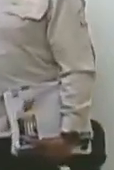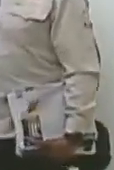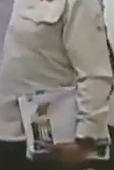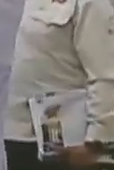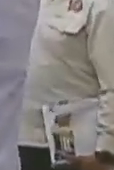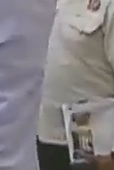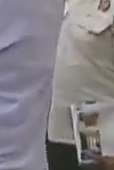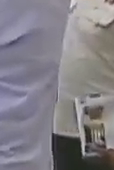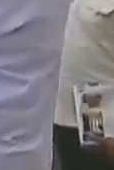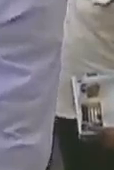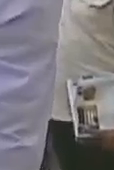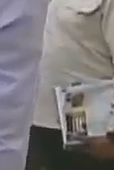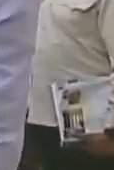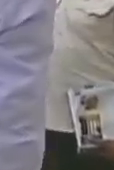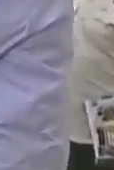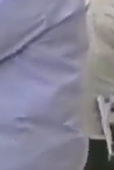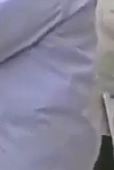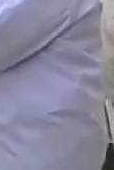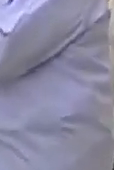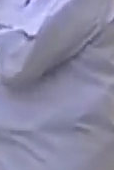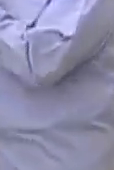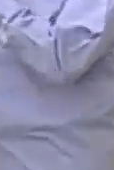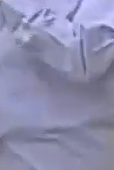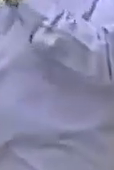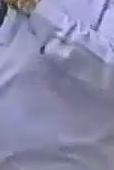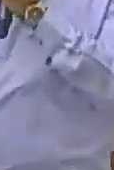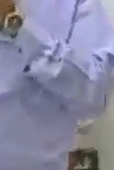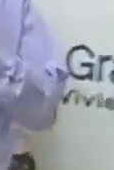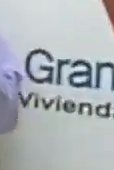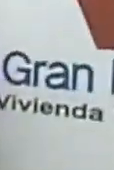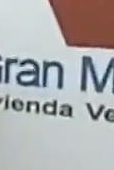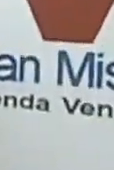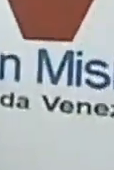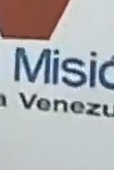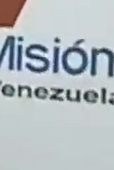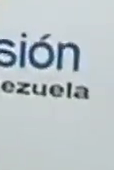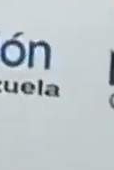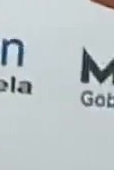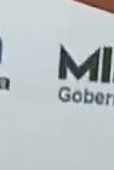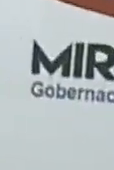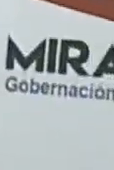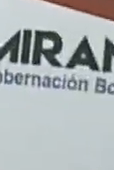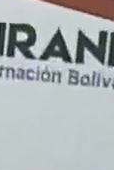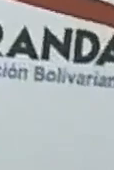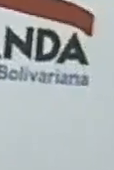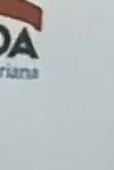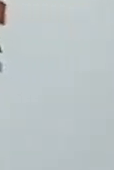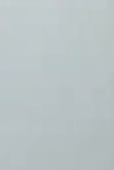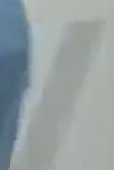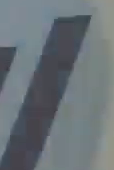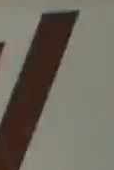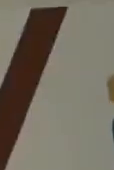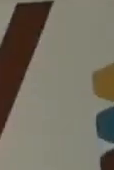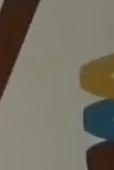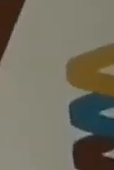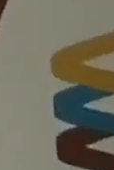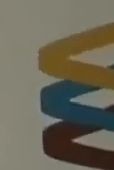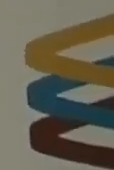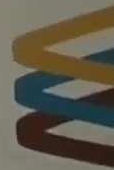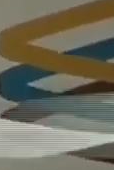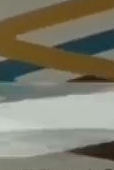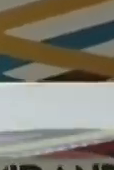¿Cómo está el calor? Duro, ¿verdad? Ah. Bueno, seguimos adelante. Y aquí